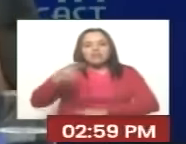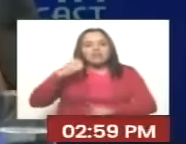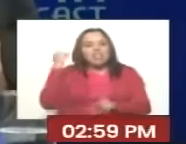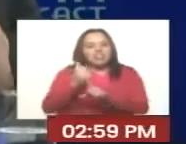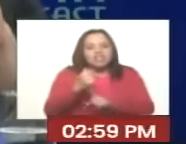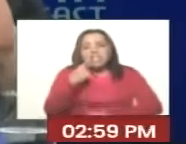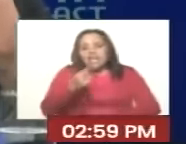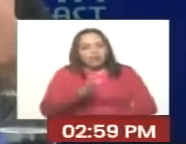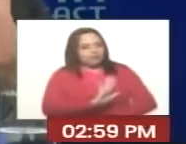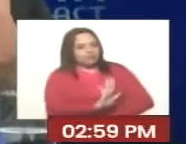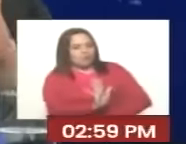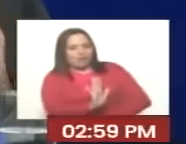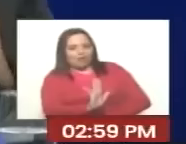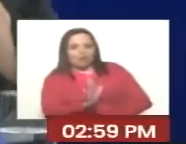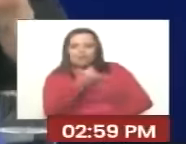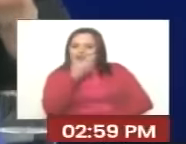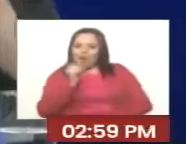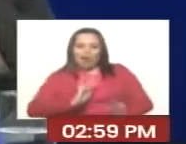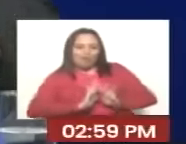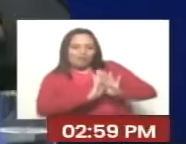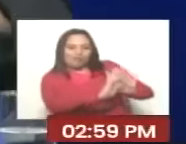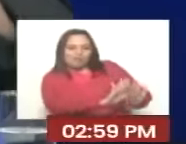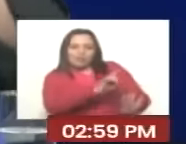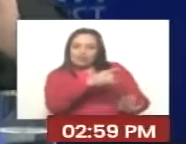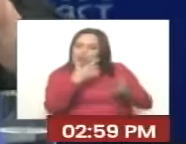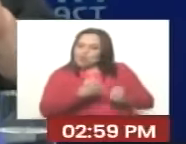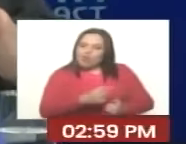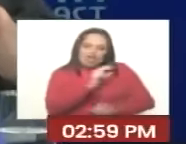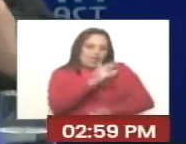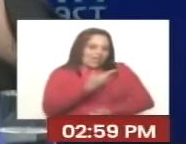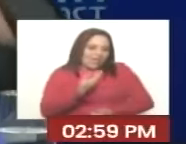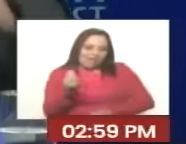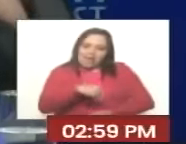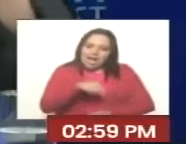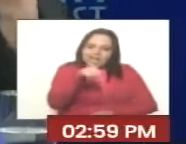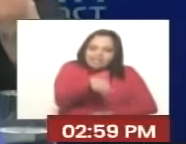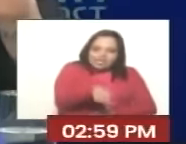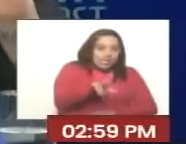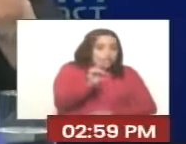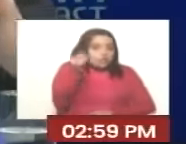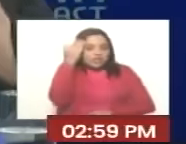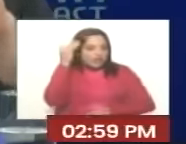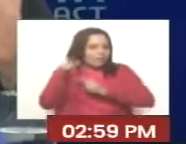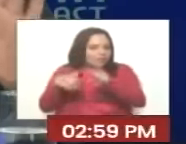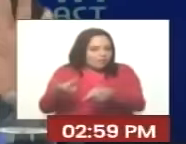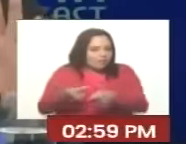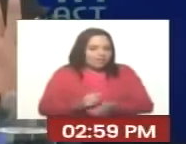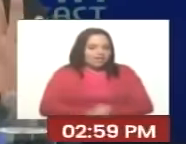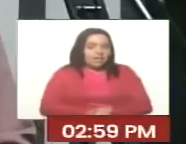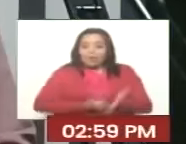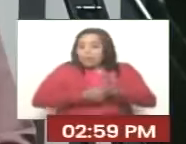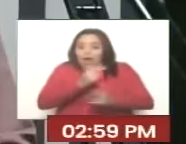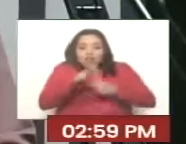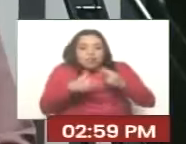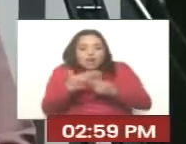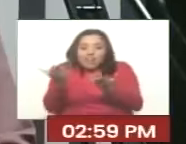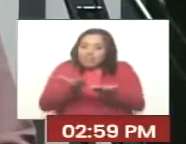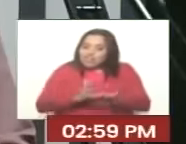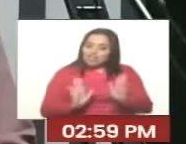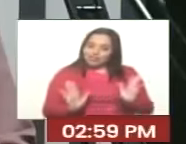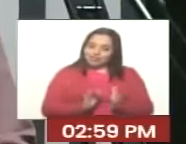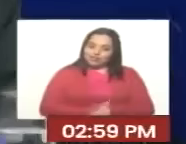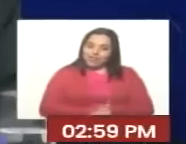que le dijeron, oye, mira, mejor. Es mejor por tu seguridad, no vengas más por aquí, no sabemos lo que pueda pasar. Y más nunca vino. Entonces,